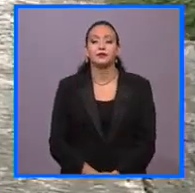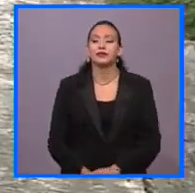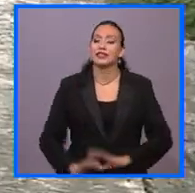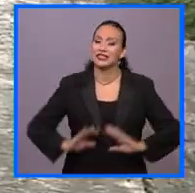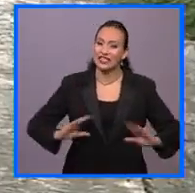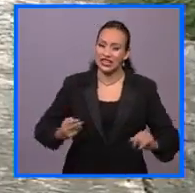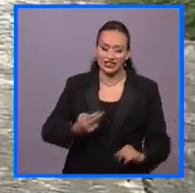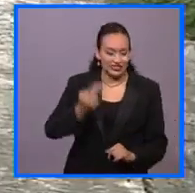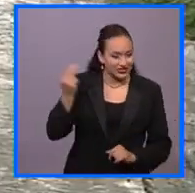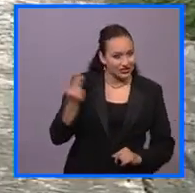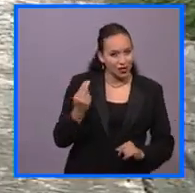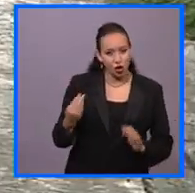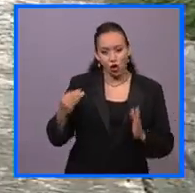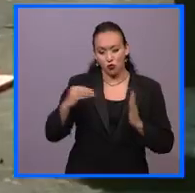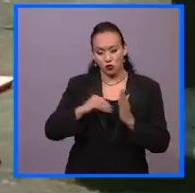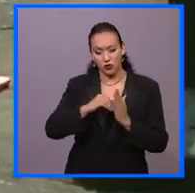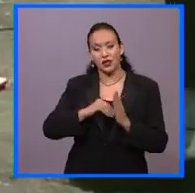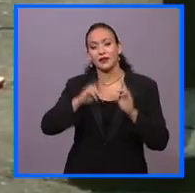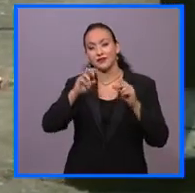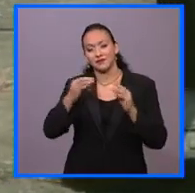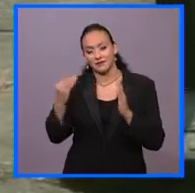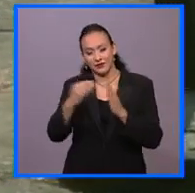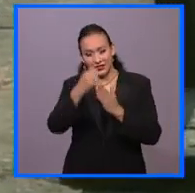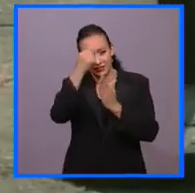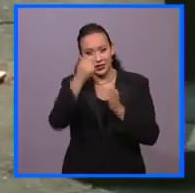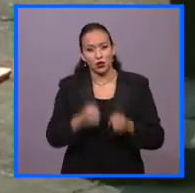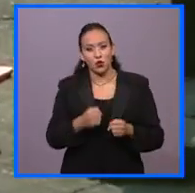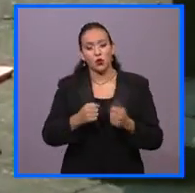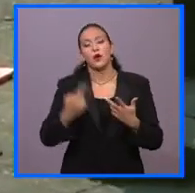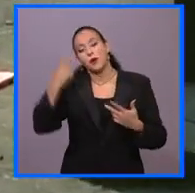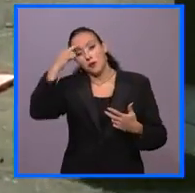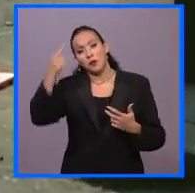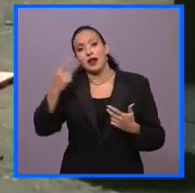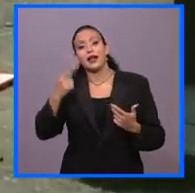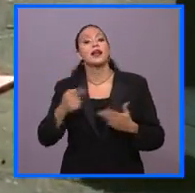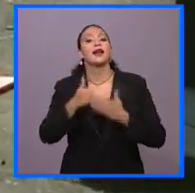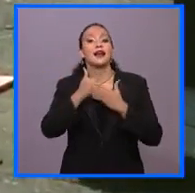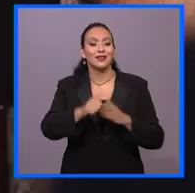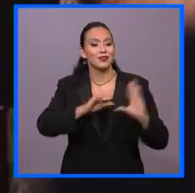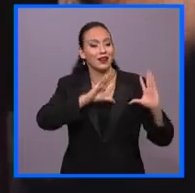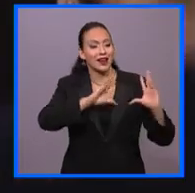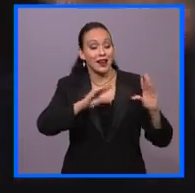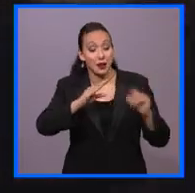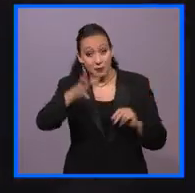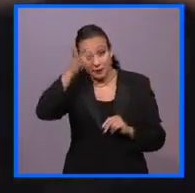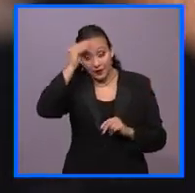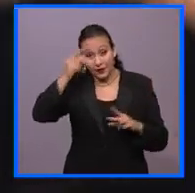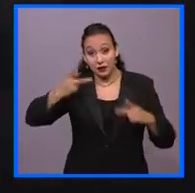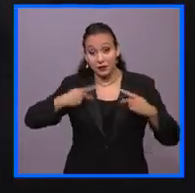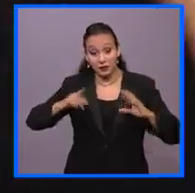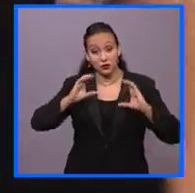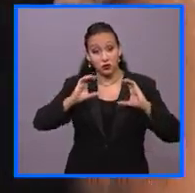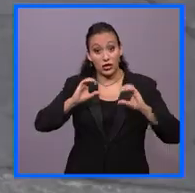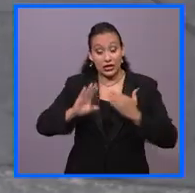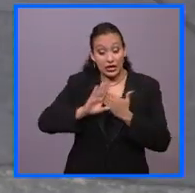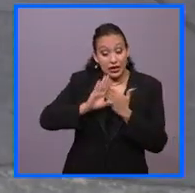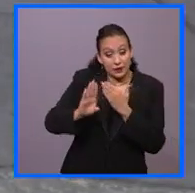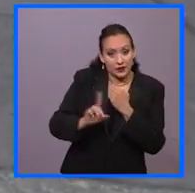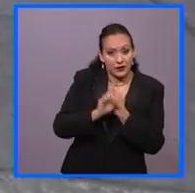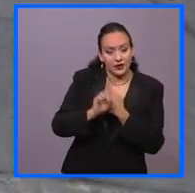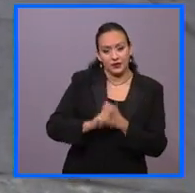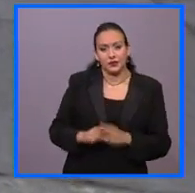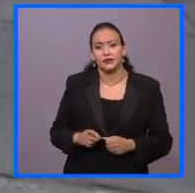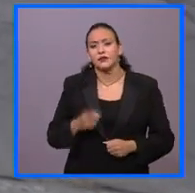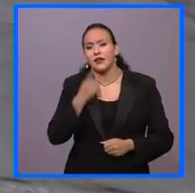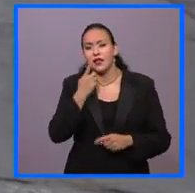de reorientar la política de seguridad en el país hacia un modelo preventivo, descentralizado y basado en evidencia, aseguró